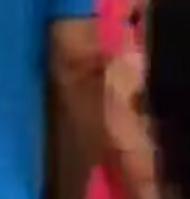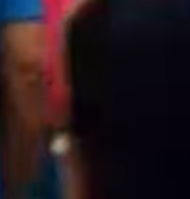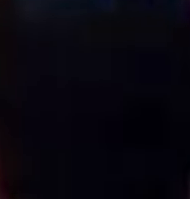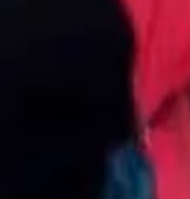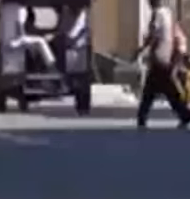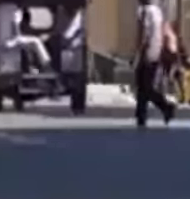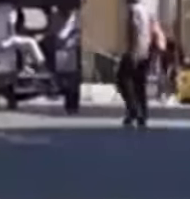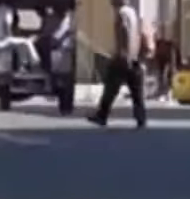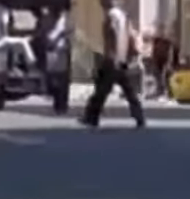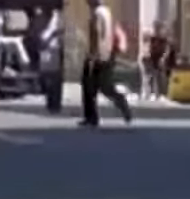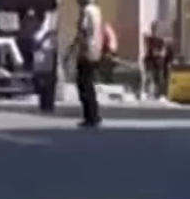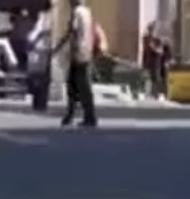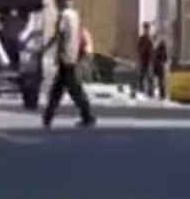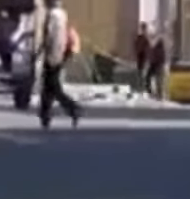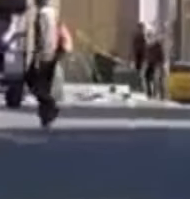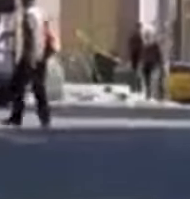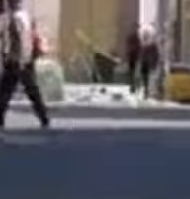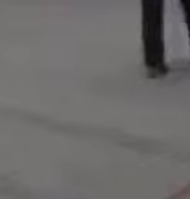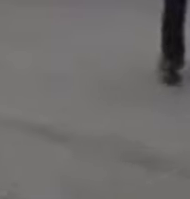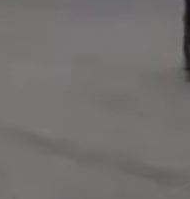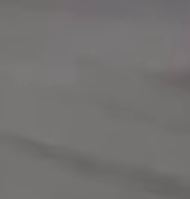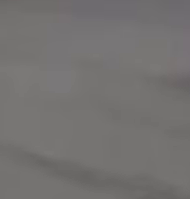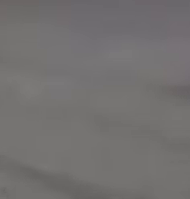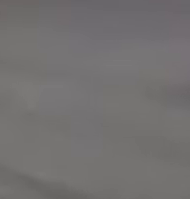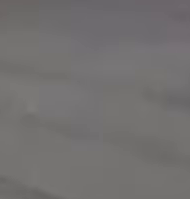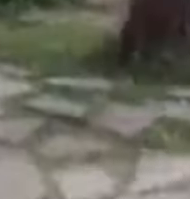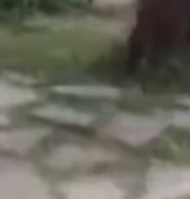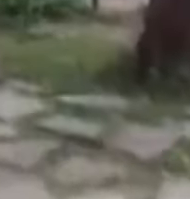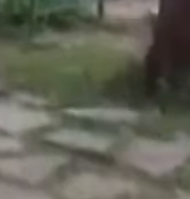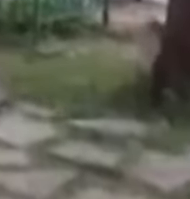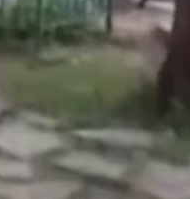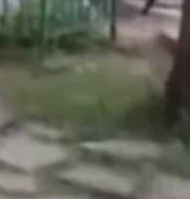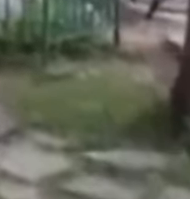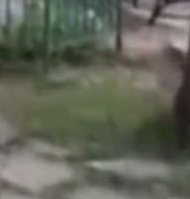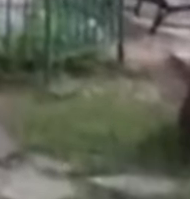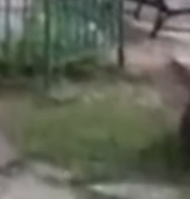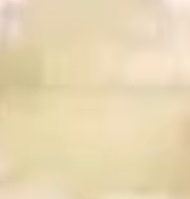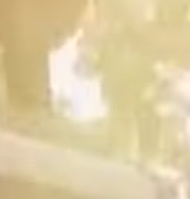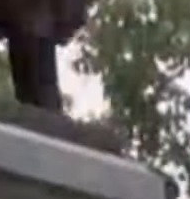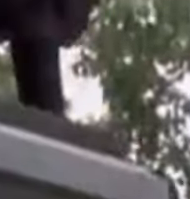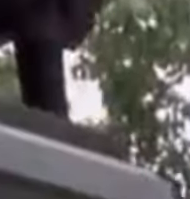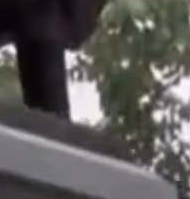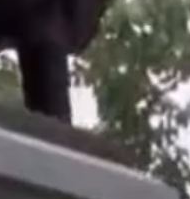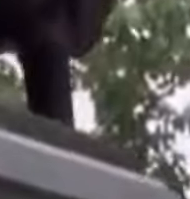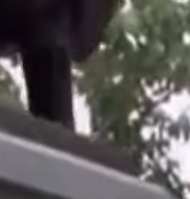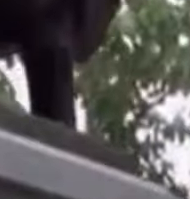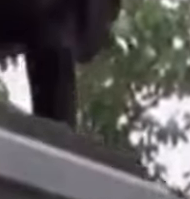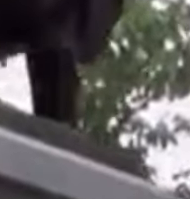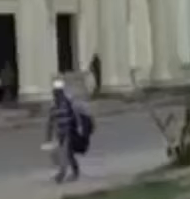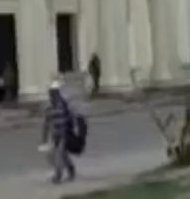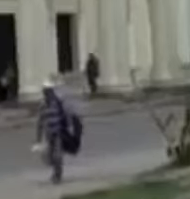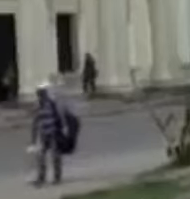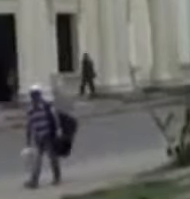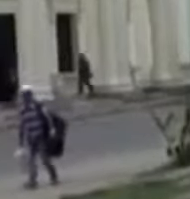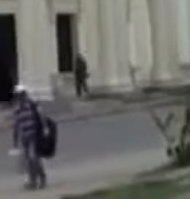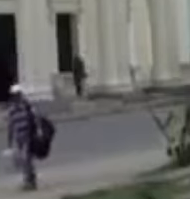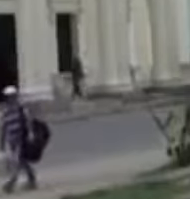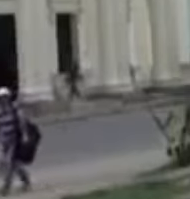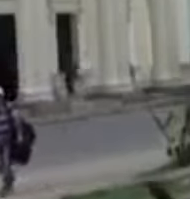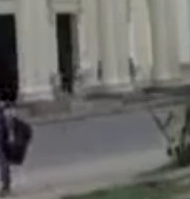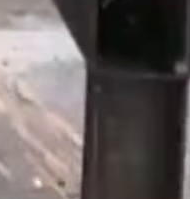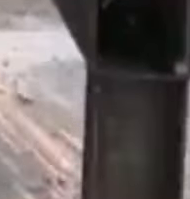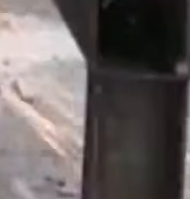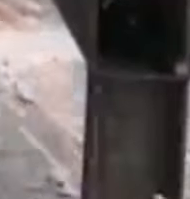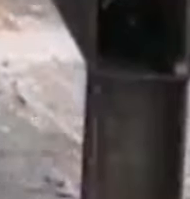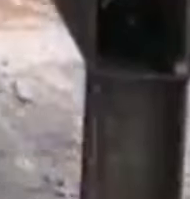Esta es la tierra que me espera esta es mi tierra Villa